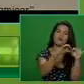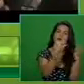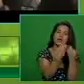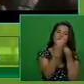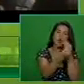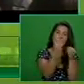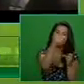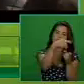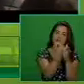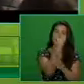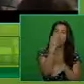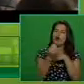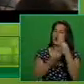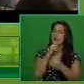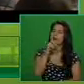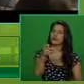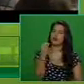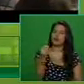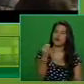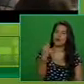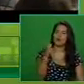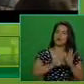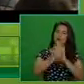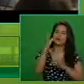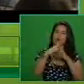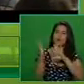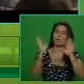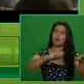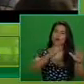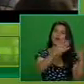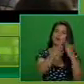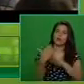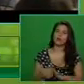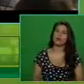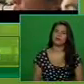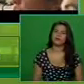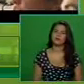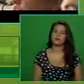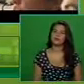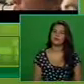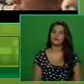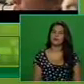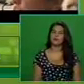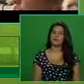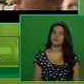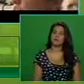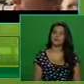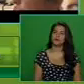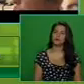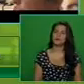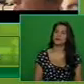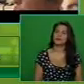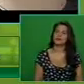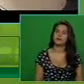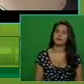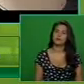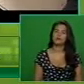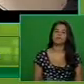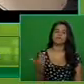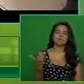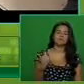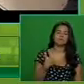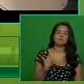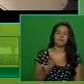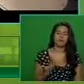los avances y logros que hemos tenido en el apoyo, en este caso, a las comunidades? Bueno, yo te siempre en este